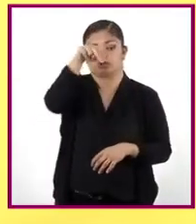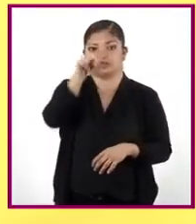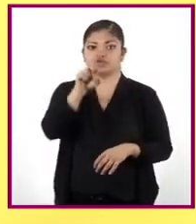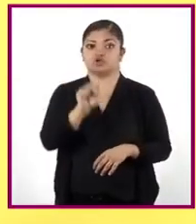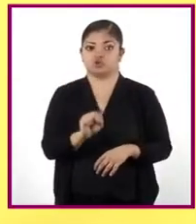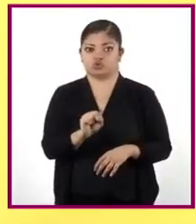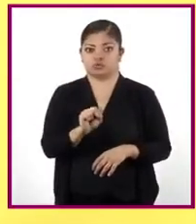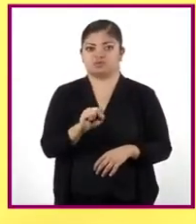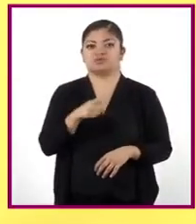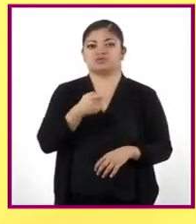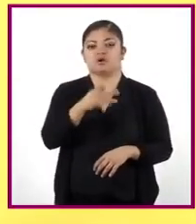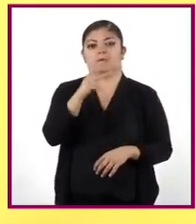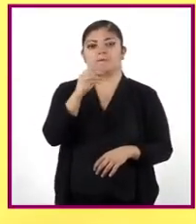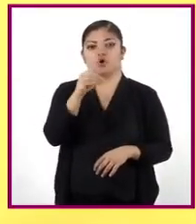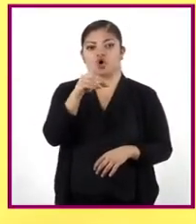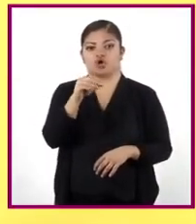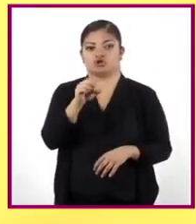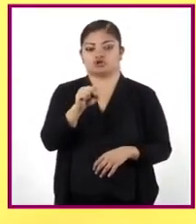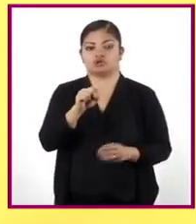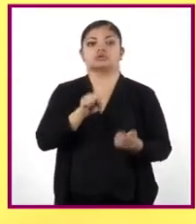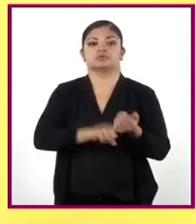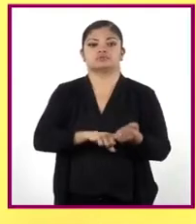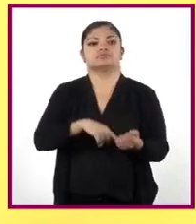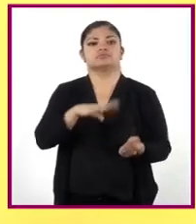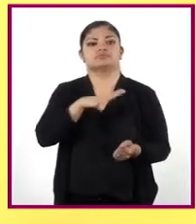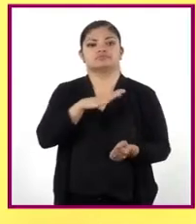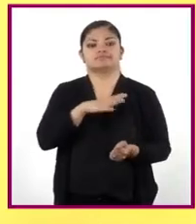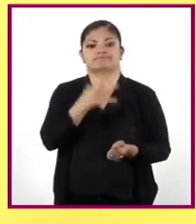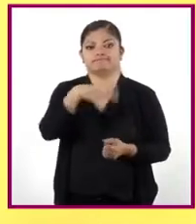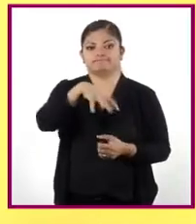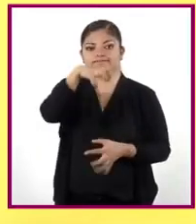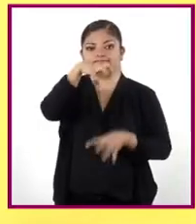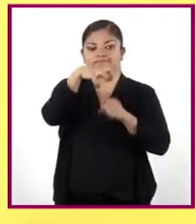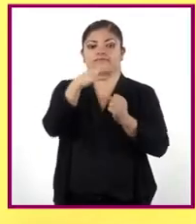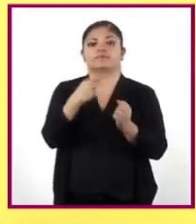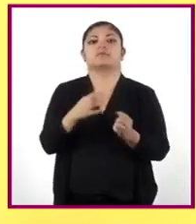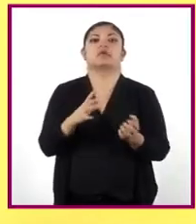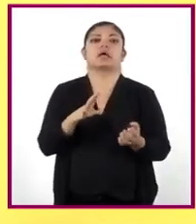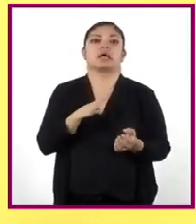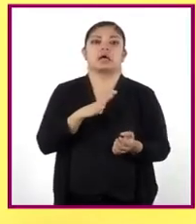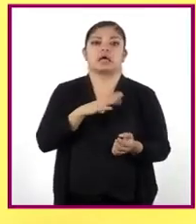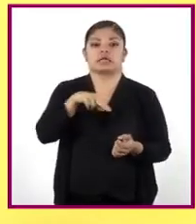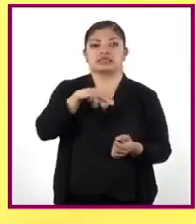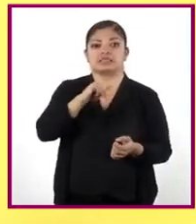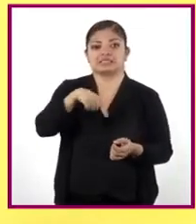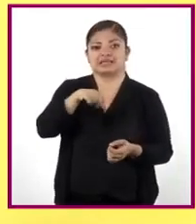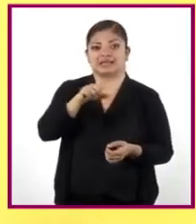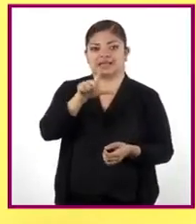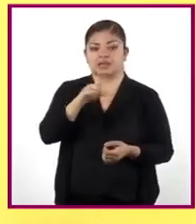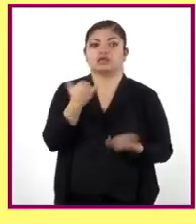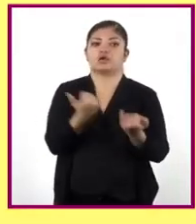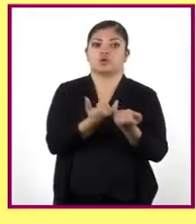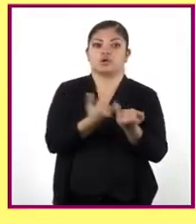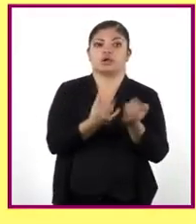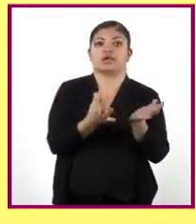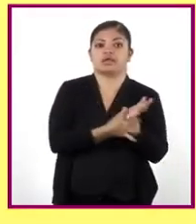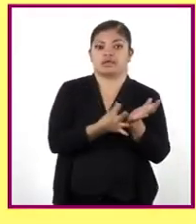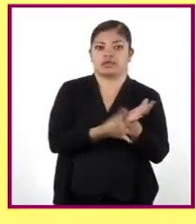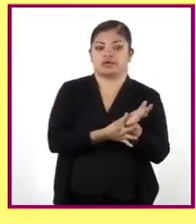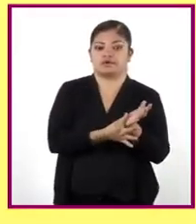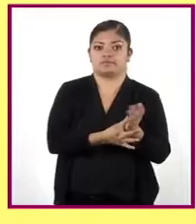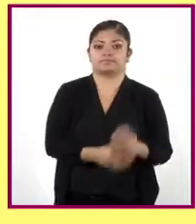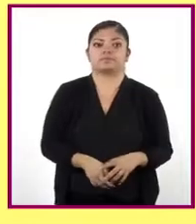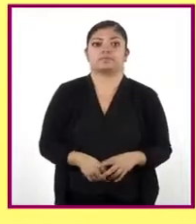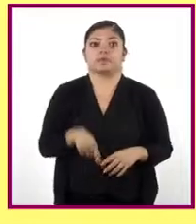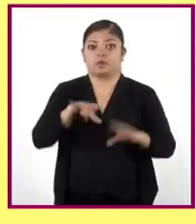y sus campos se originan en materiales con propiedades magnéticas como el níquel y el hierro. Aunque la